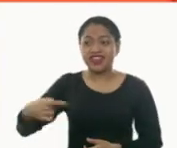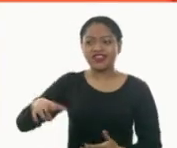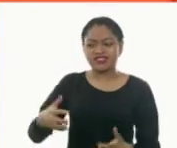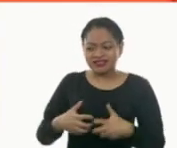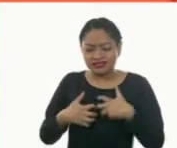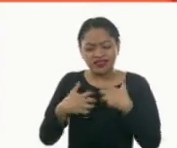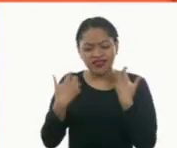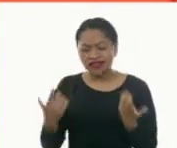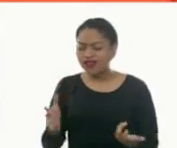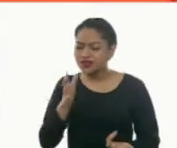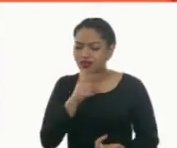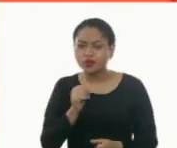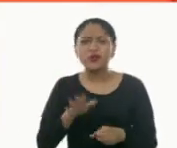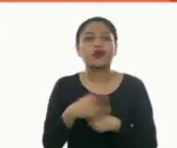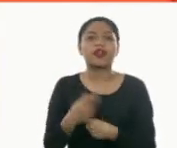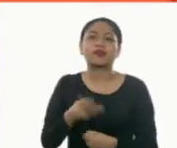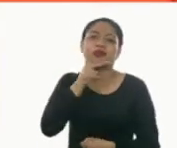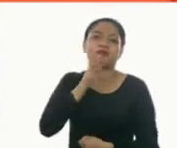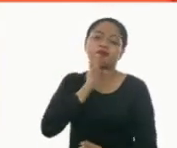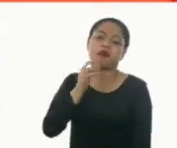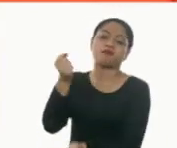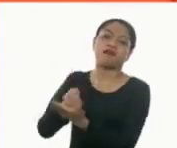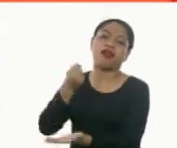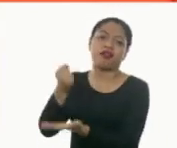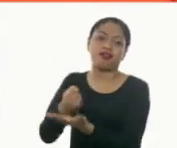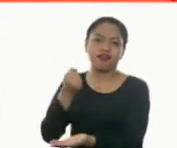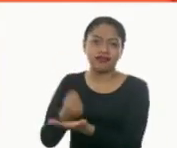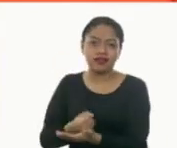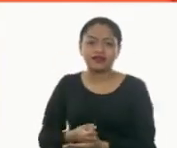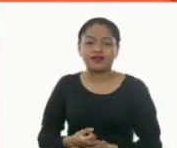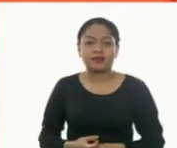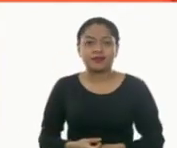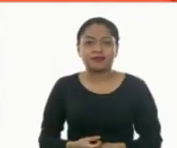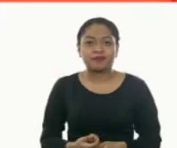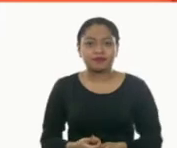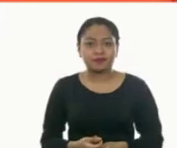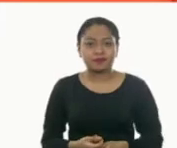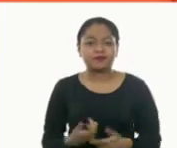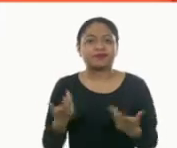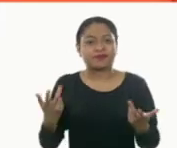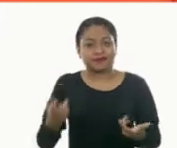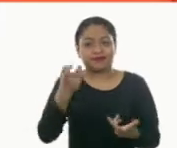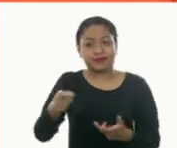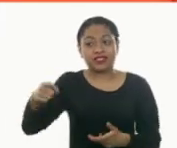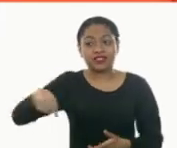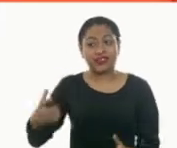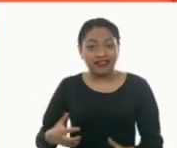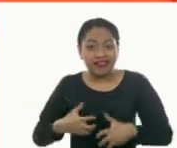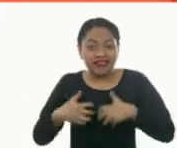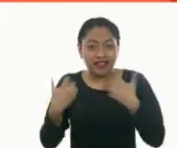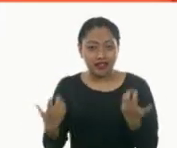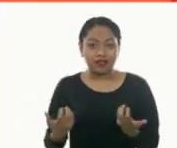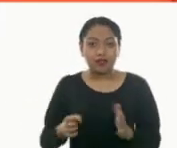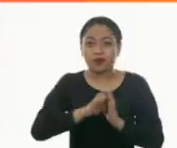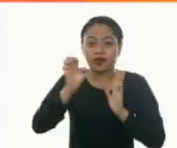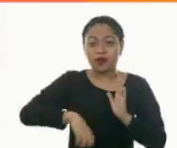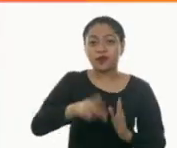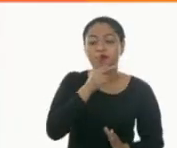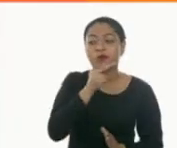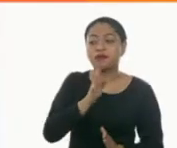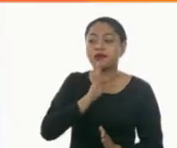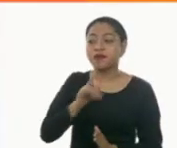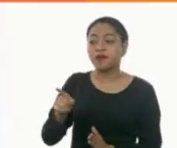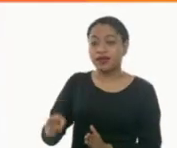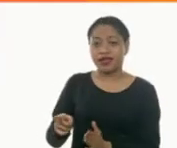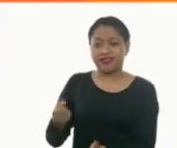Entonces, muchas veces la frustración aumenta cuando exigimos que hagan lo que no están preparados para hacer. Lo que